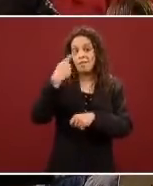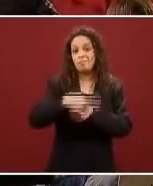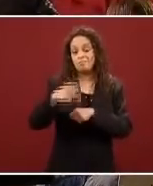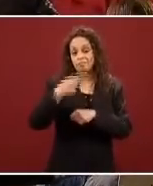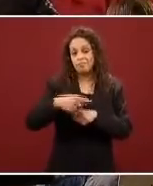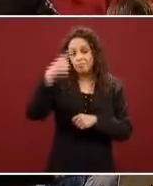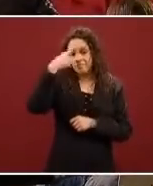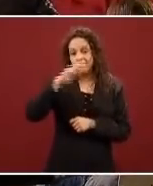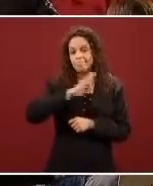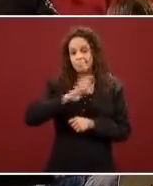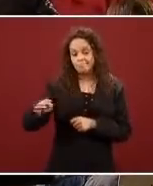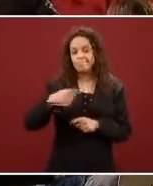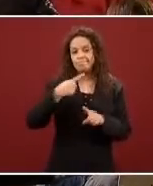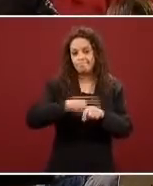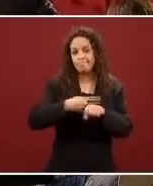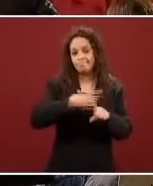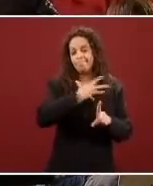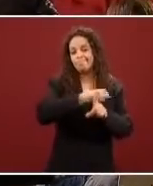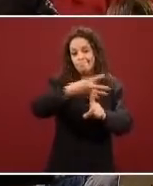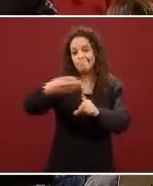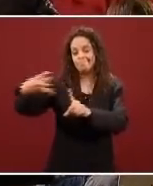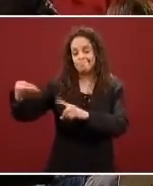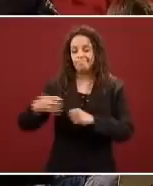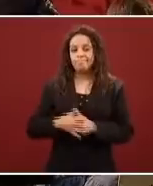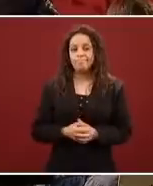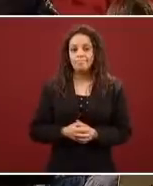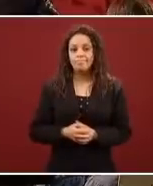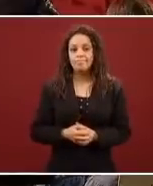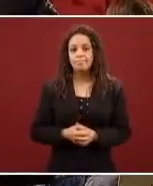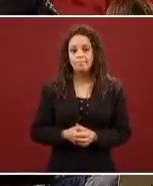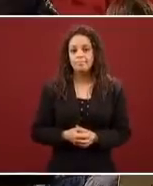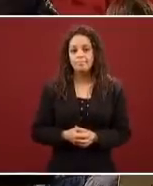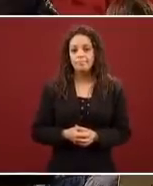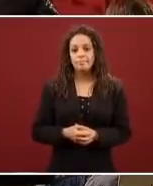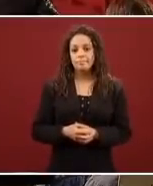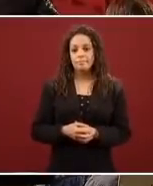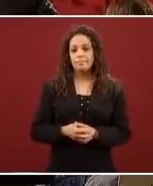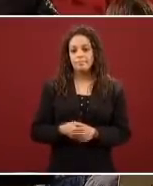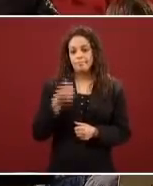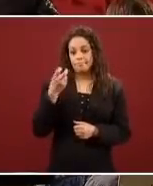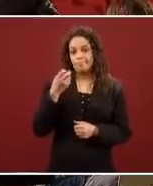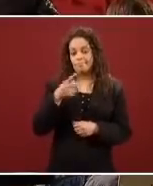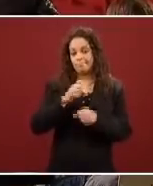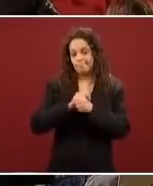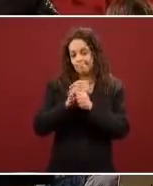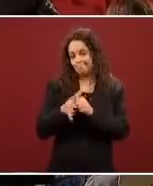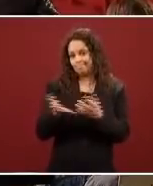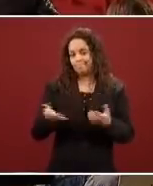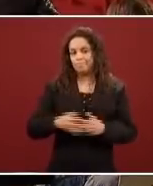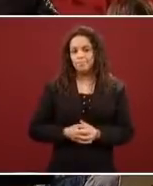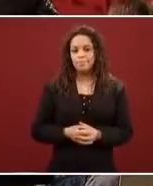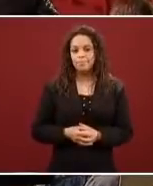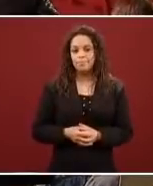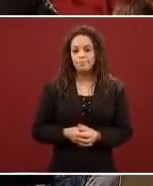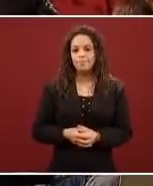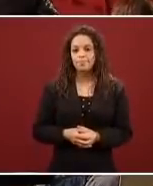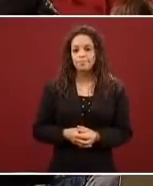caso de que se contagien con este virus SARS-CoV-2. La siguiente, por favor.